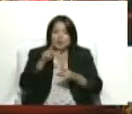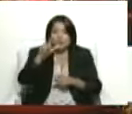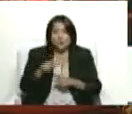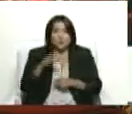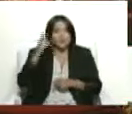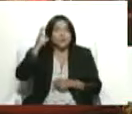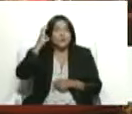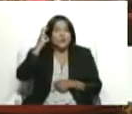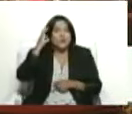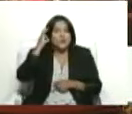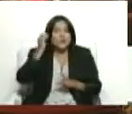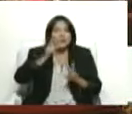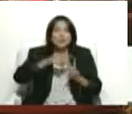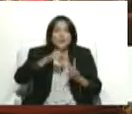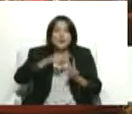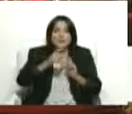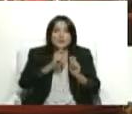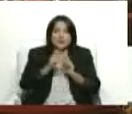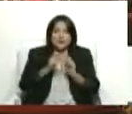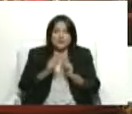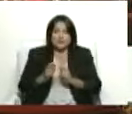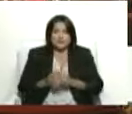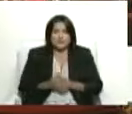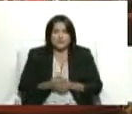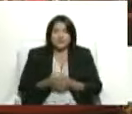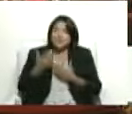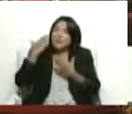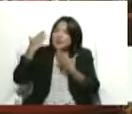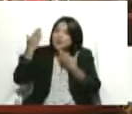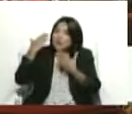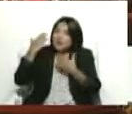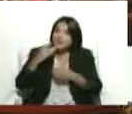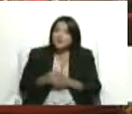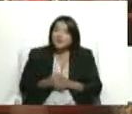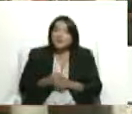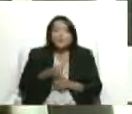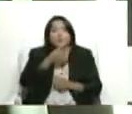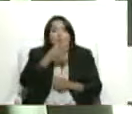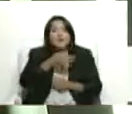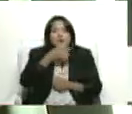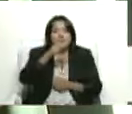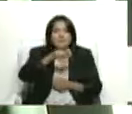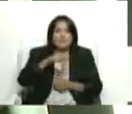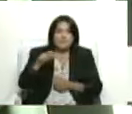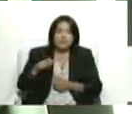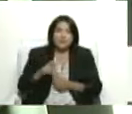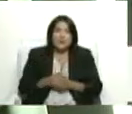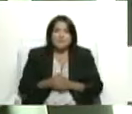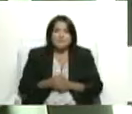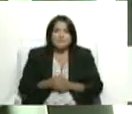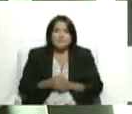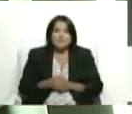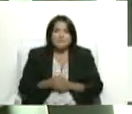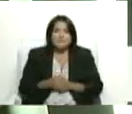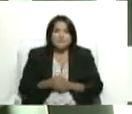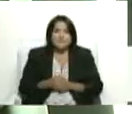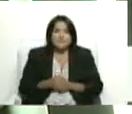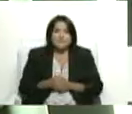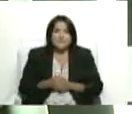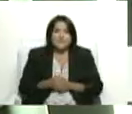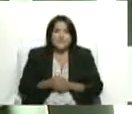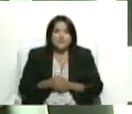Marisabel Dum por Venezolana de Televisión. Hola, Marisabel. Muy buenas tardes a todos los presentes. Mi primera pregunta va